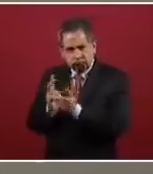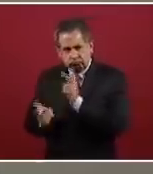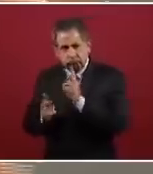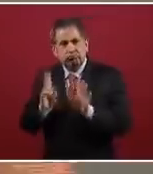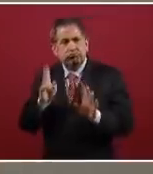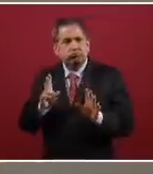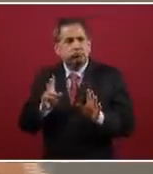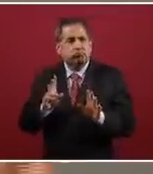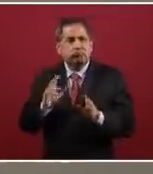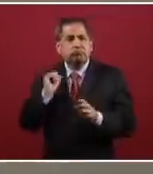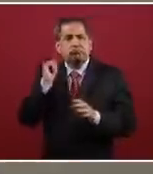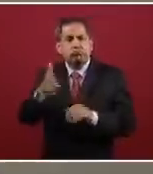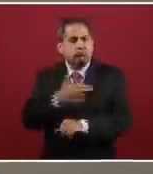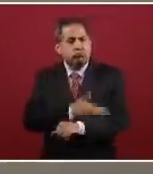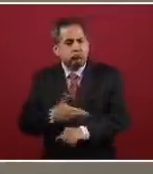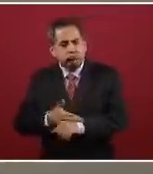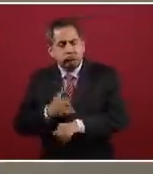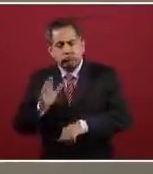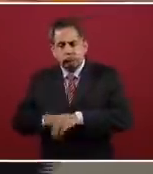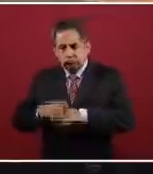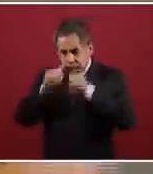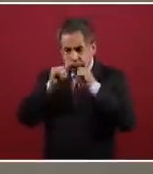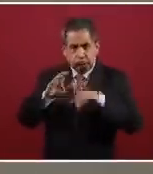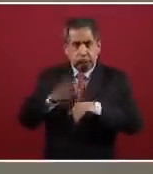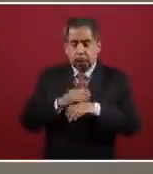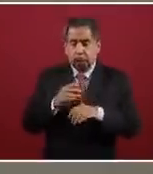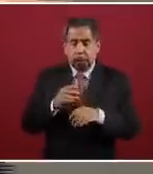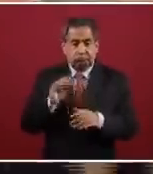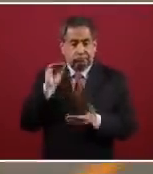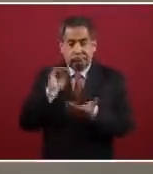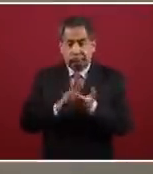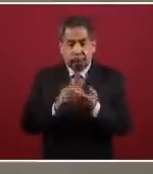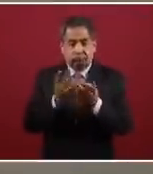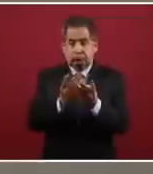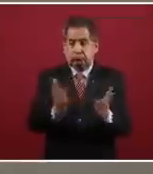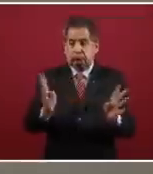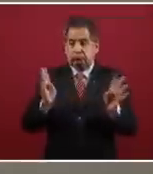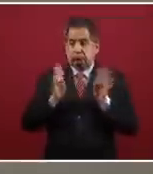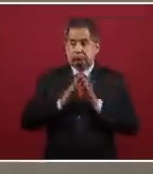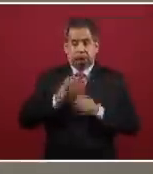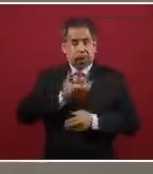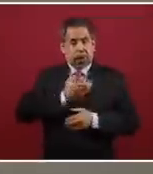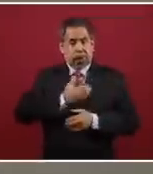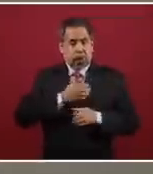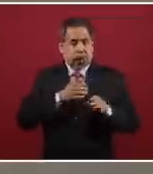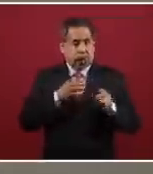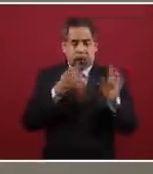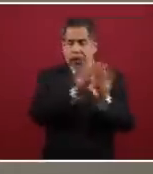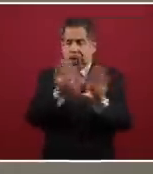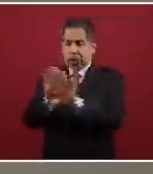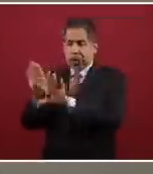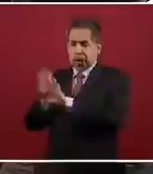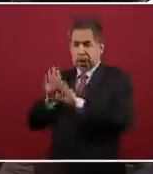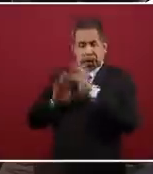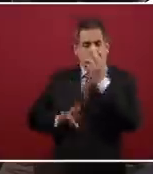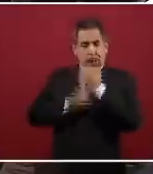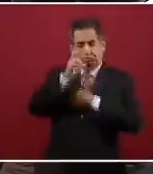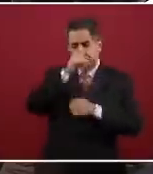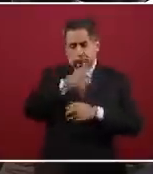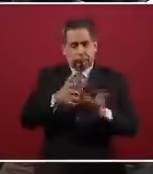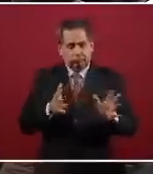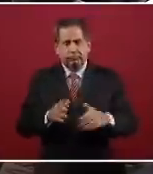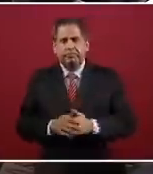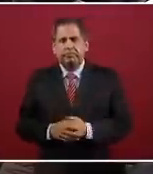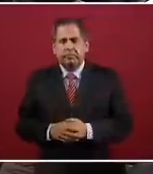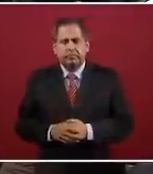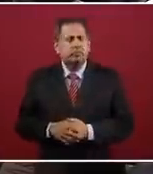si se van a tomar algunas medidas adicionales al respecto, dado que pues cercaron Palacio Nacional, tomaron todas las entradas. Muchas gracias. Sí, se